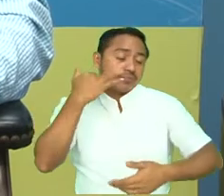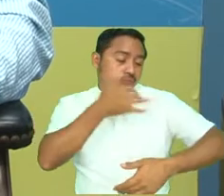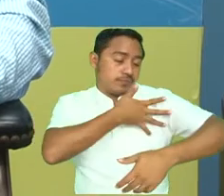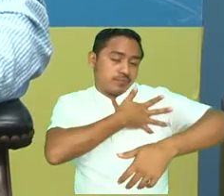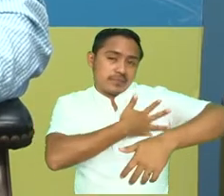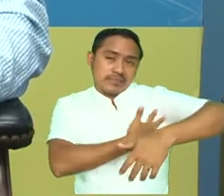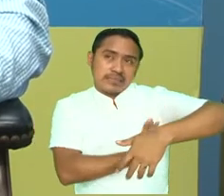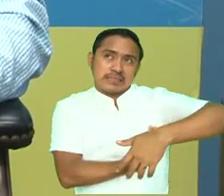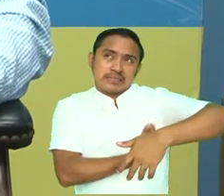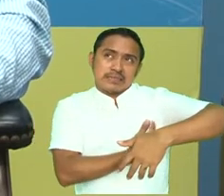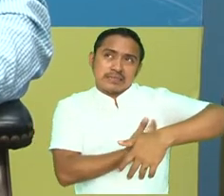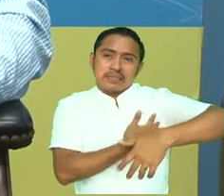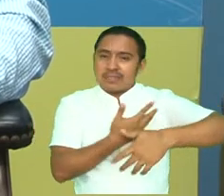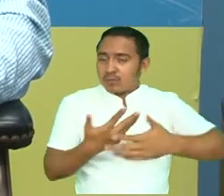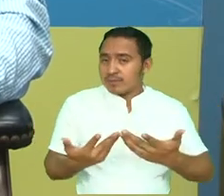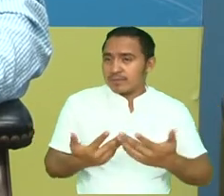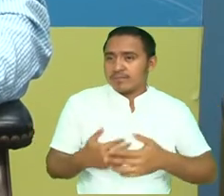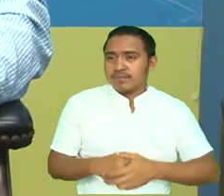la famosa